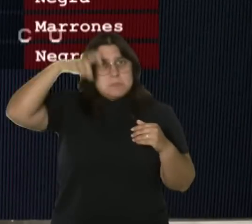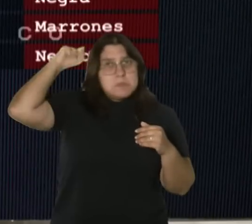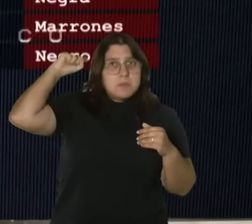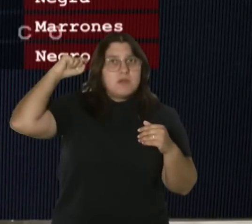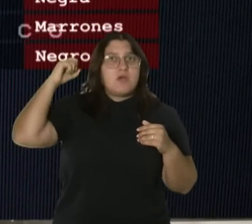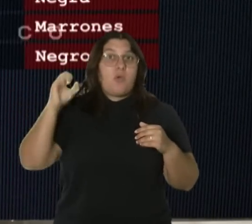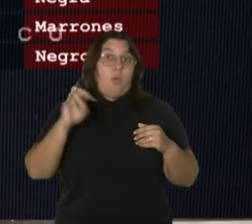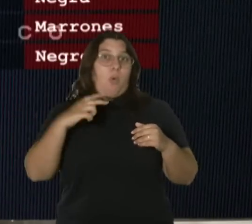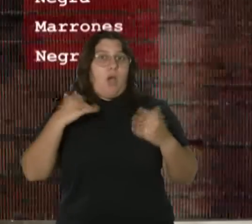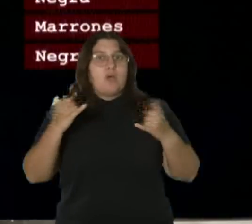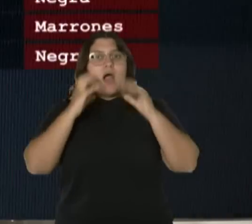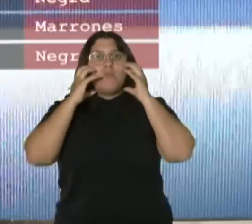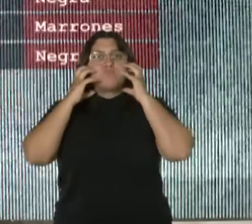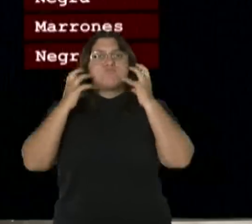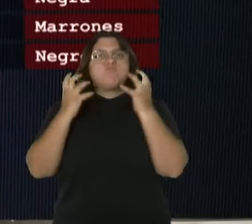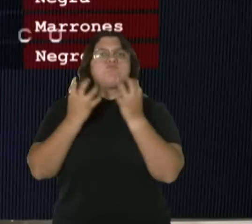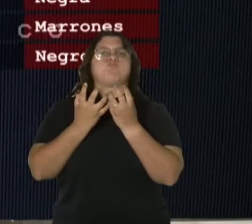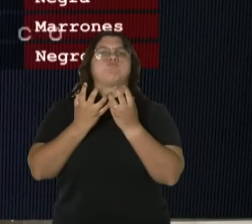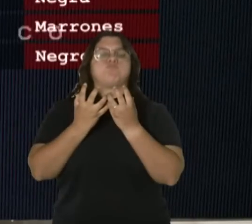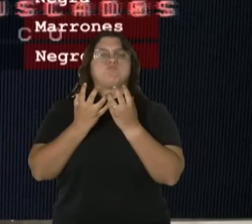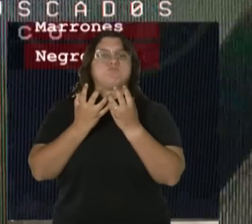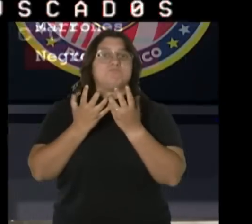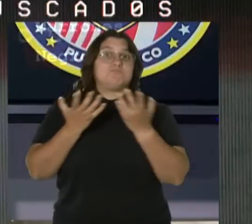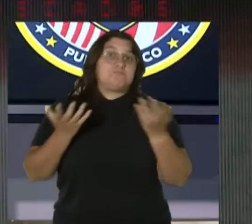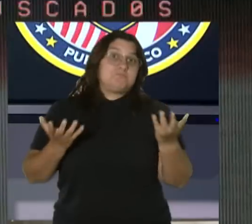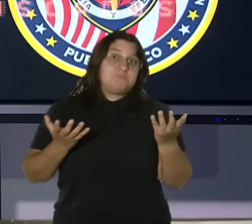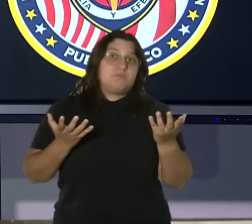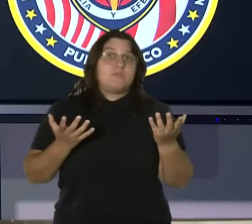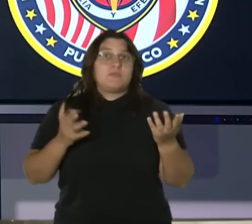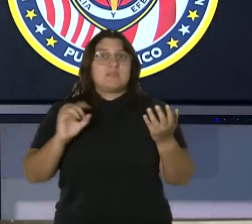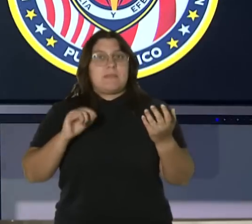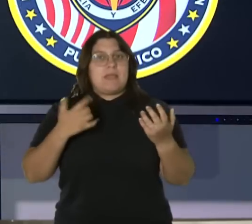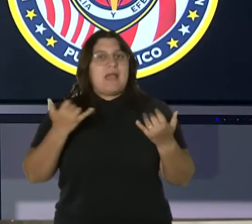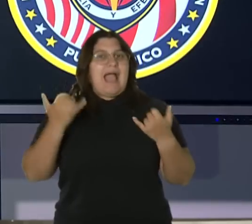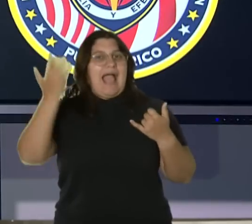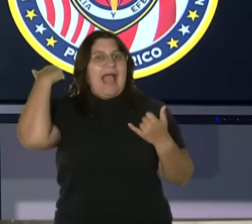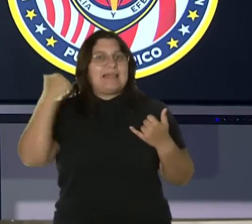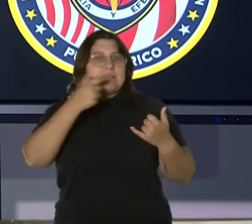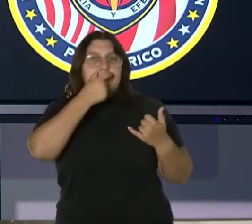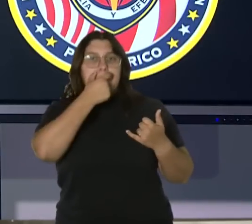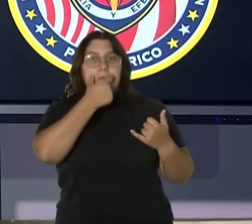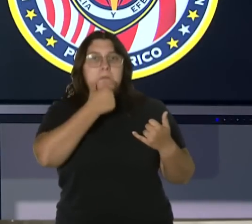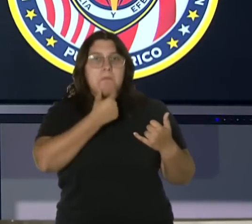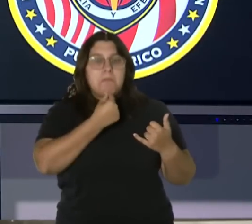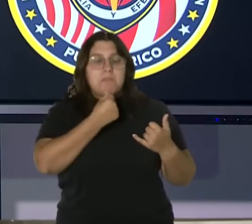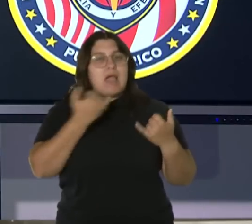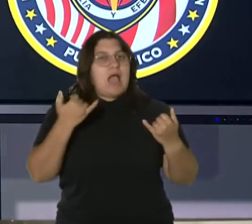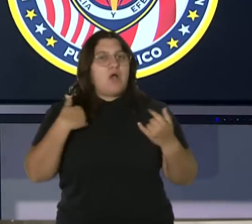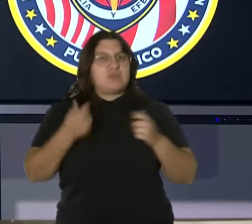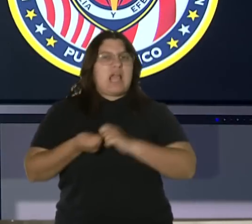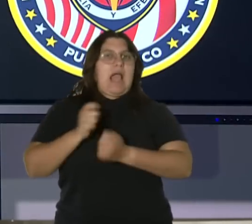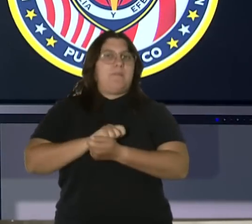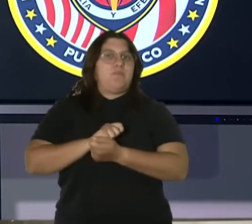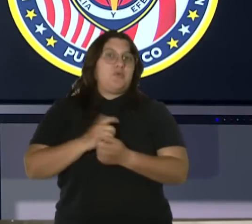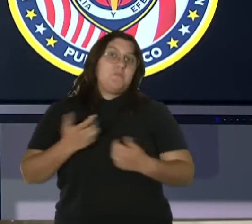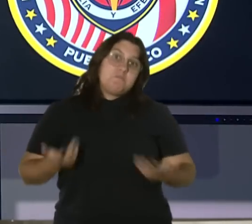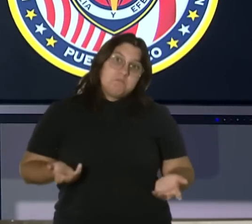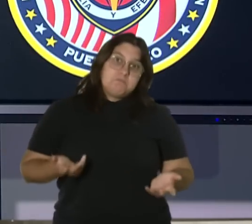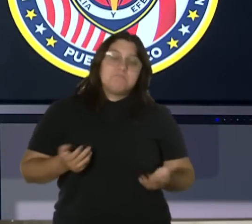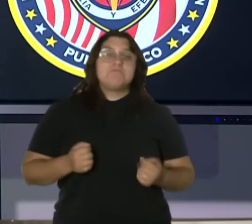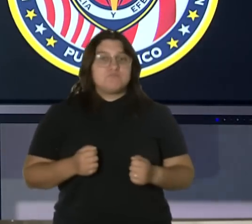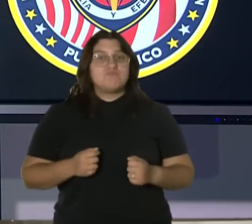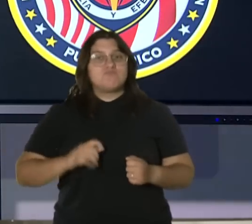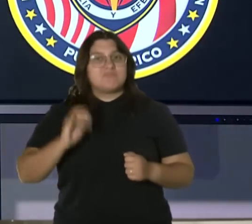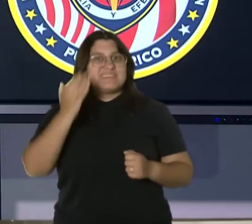se haya dejado barba se haya quitado el el candado El bigote que tiene todos estos aspectos físicos verdad Porque